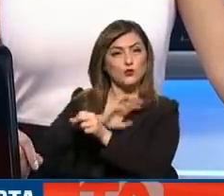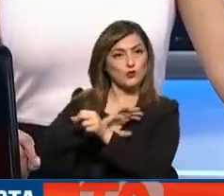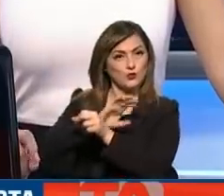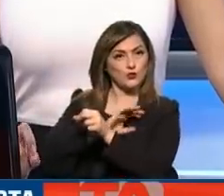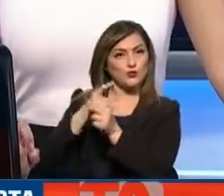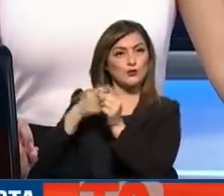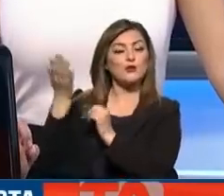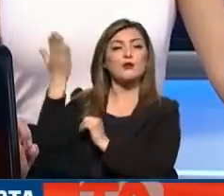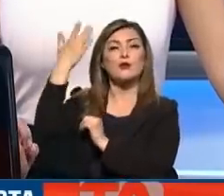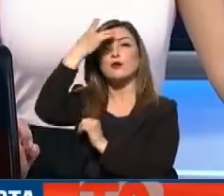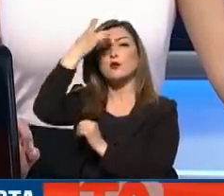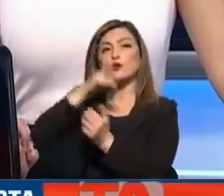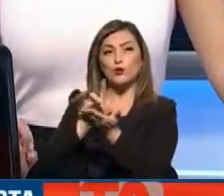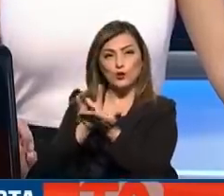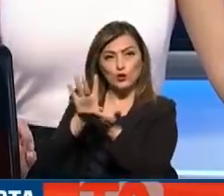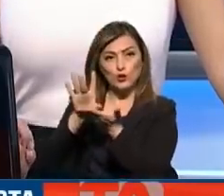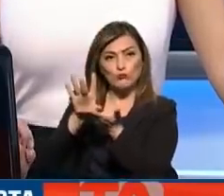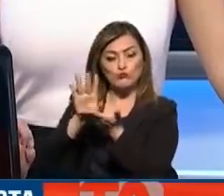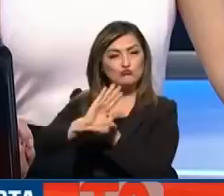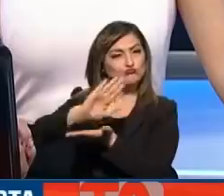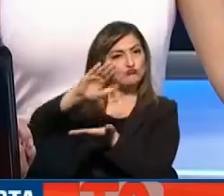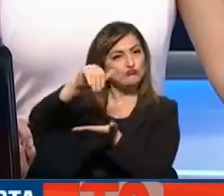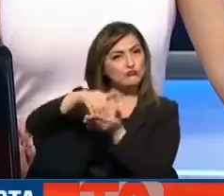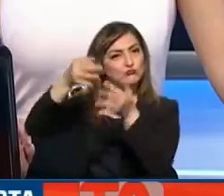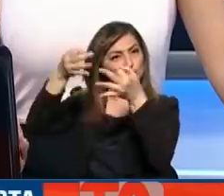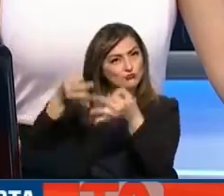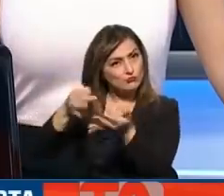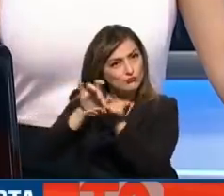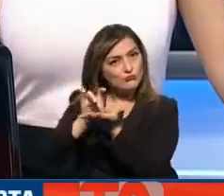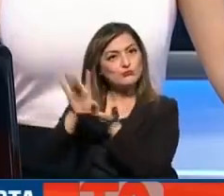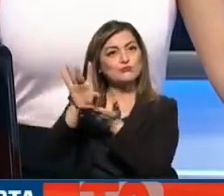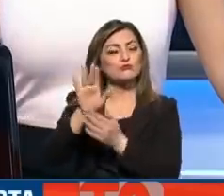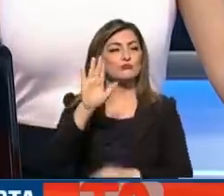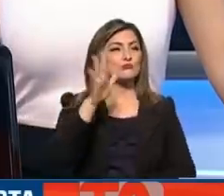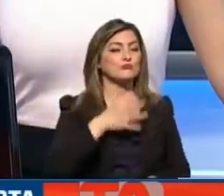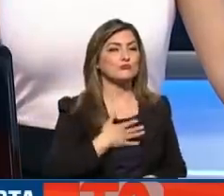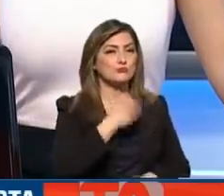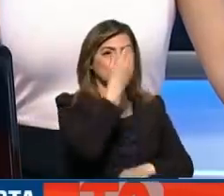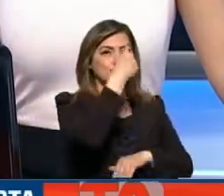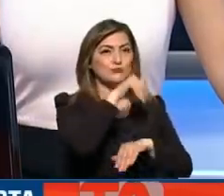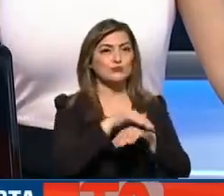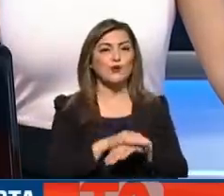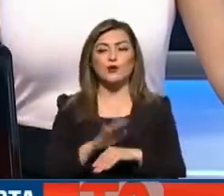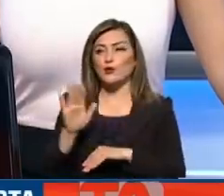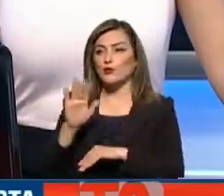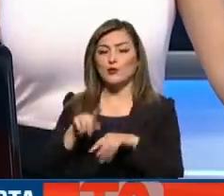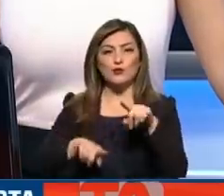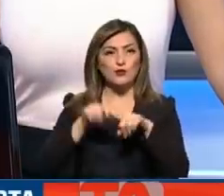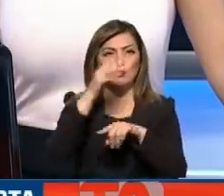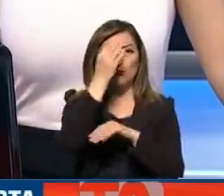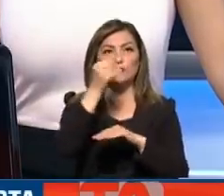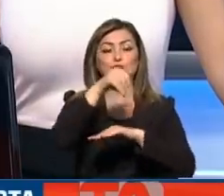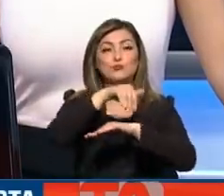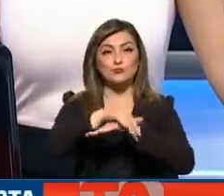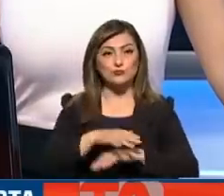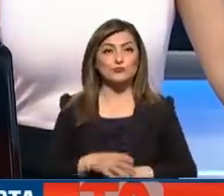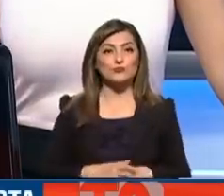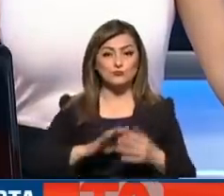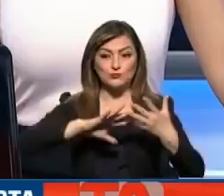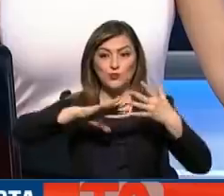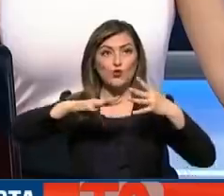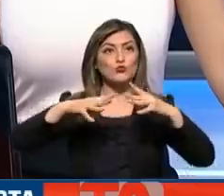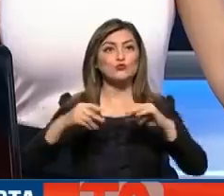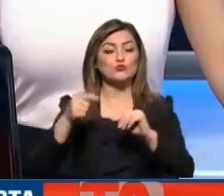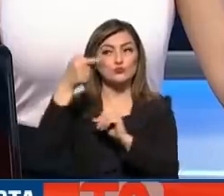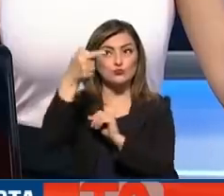de remoción al alcalde Jorge Yunda. Hola, María Gracia, ¿cómo estás? Buenas tardes. Hola, ¿cómo estás, Liz? Amigos, muy buenas tardes. Con esta resolución,